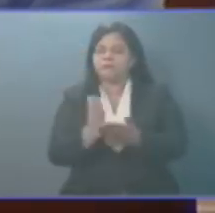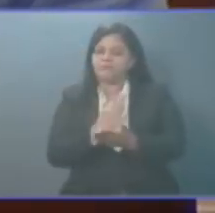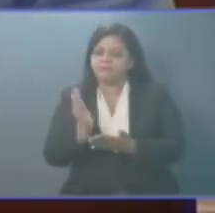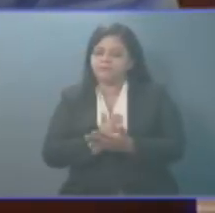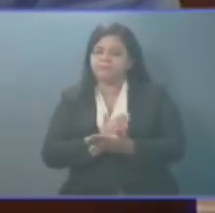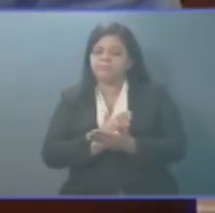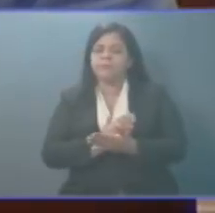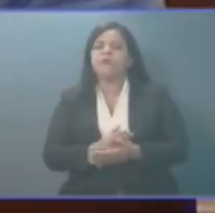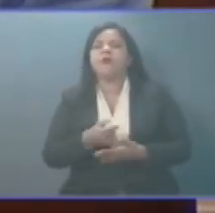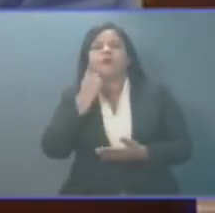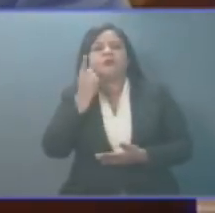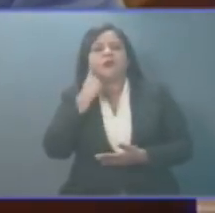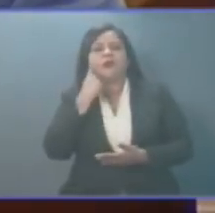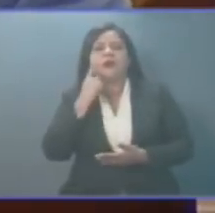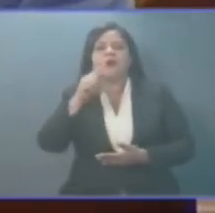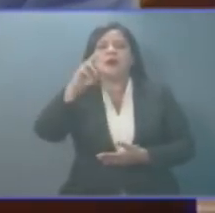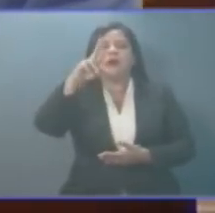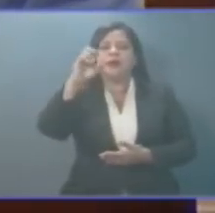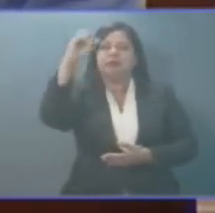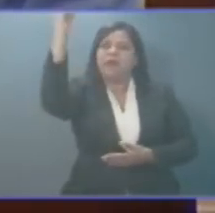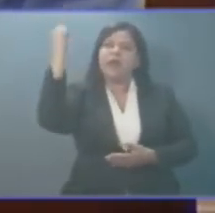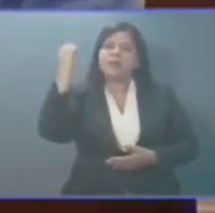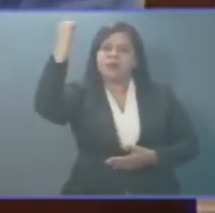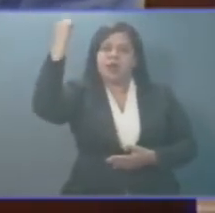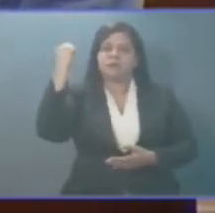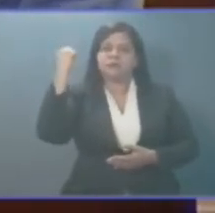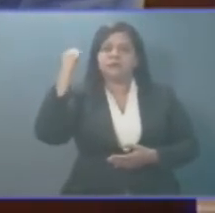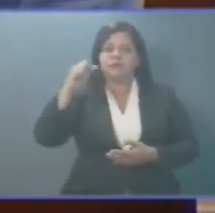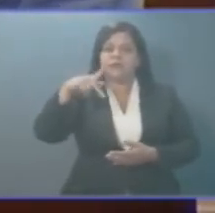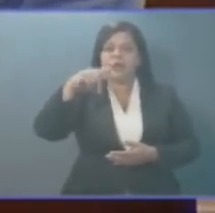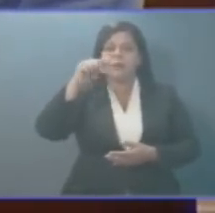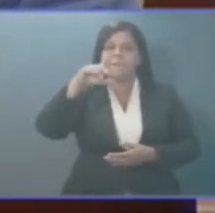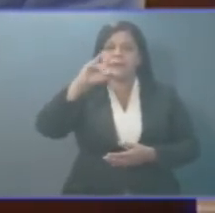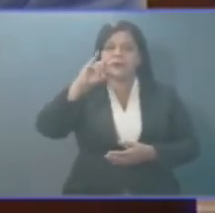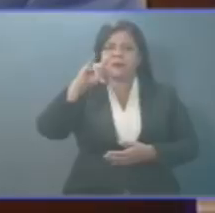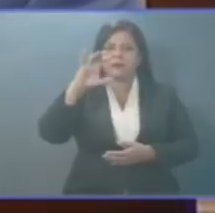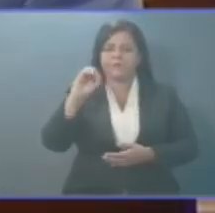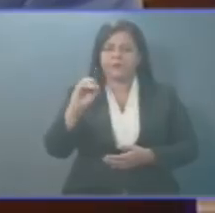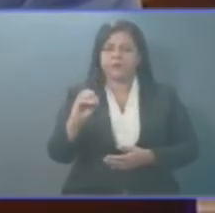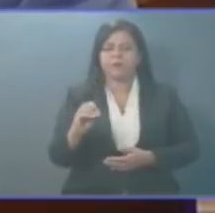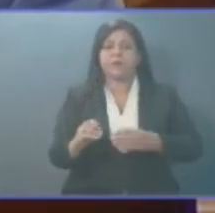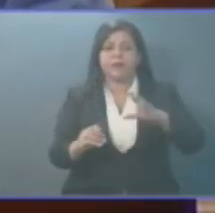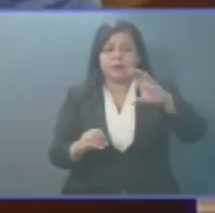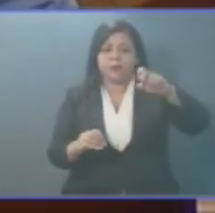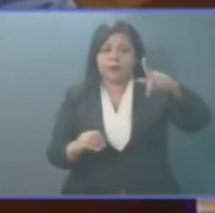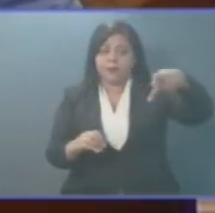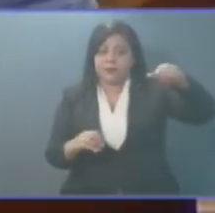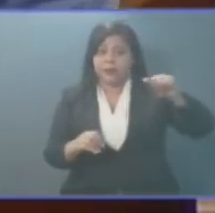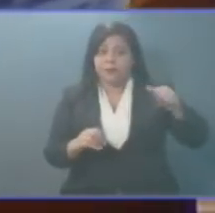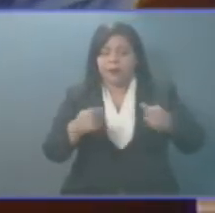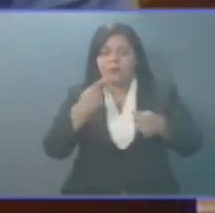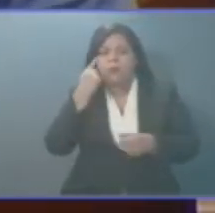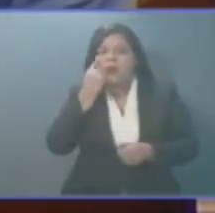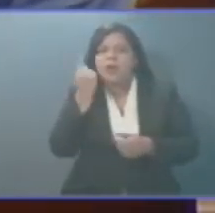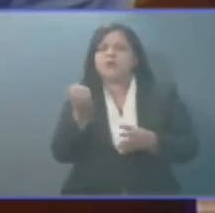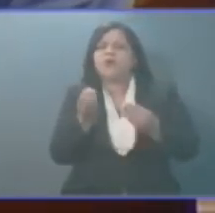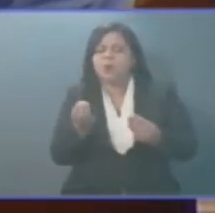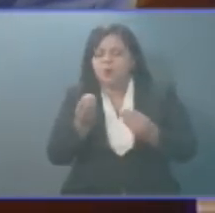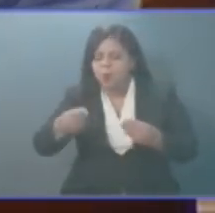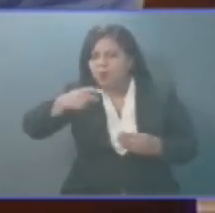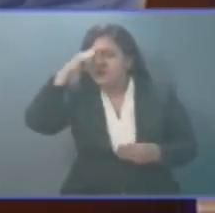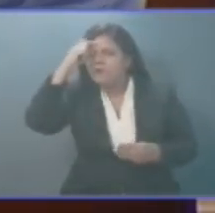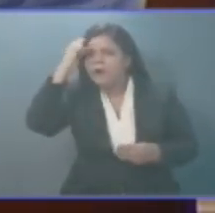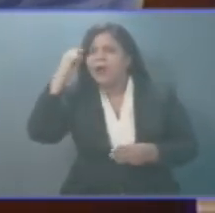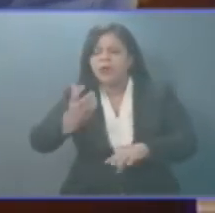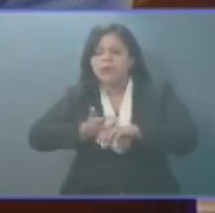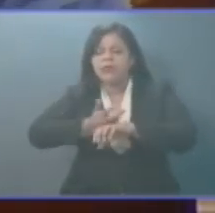del Pacífico. CEPA desde el primer día trabajó en un nuevo mecanismo de transporte multimodal.